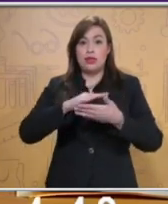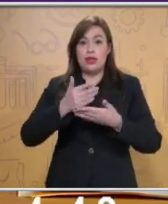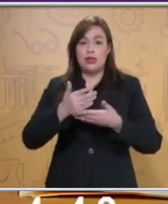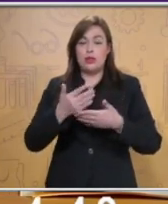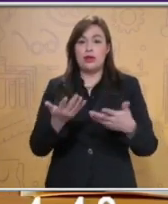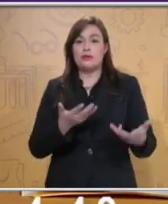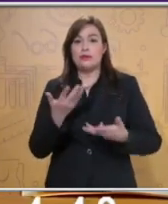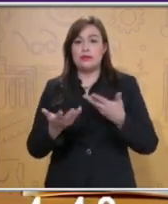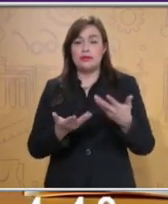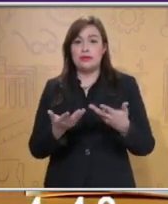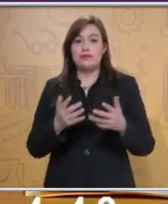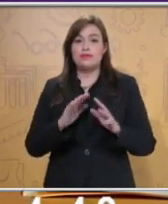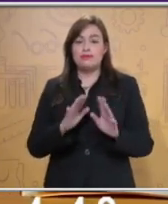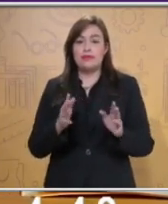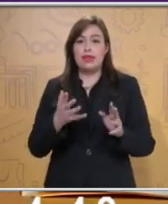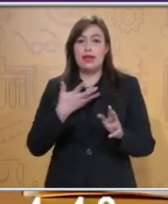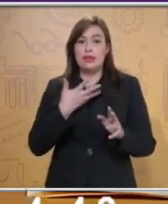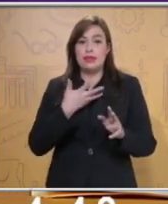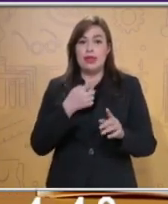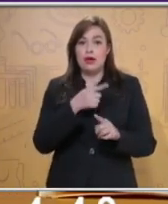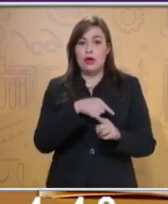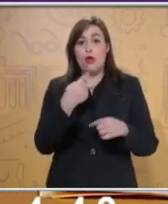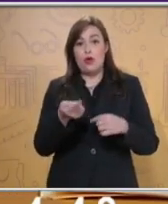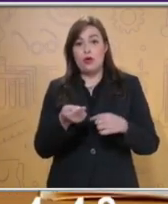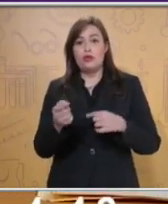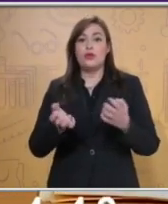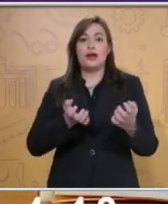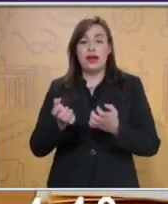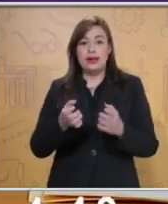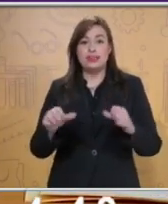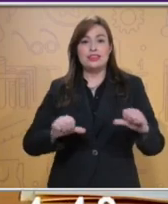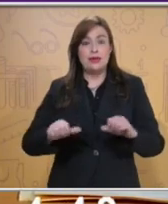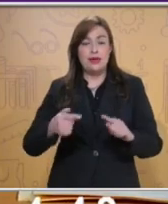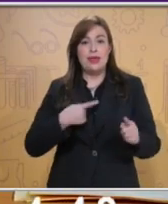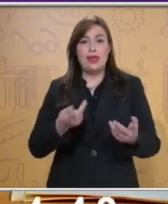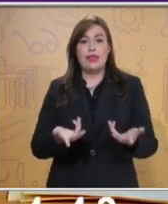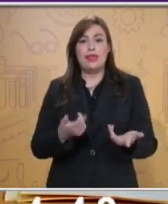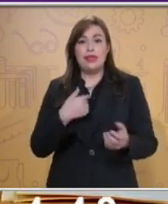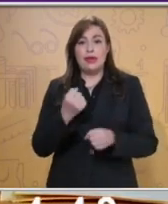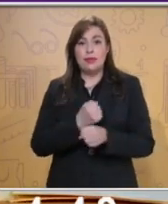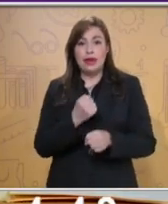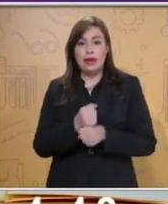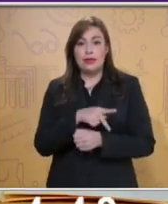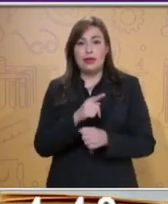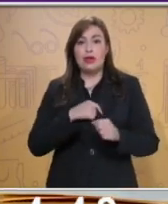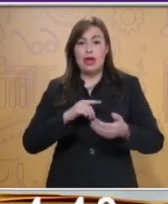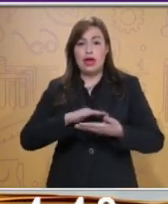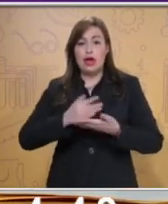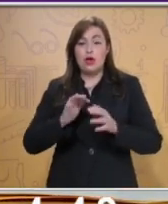I have a lot of practices for you, but this is not responding me.